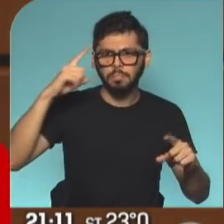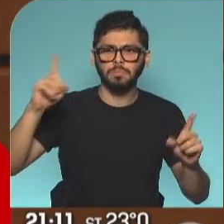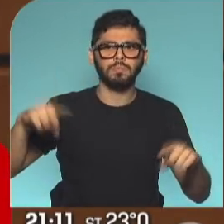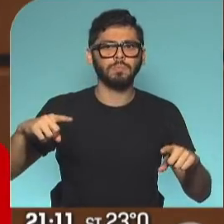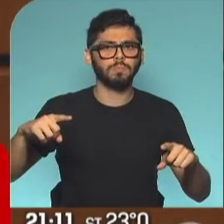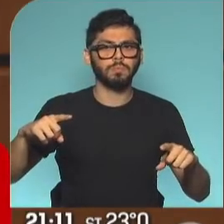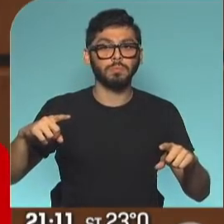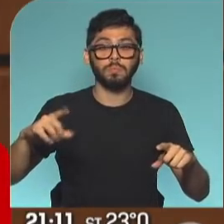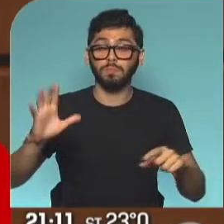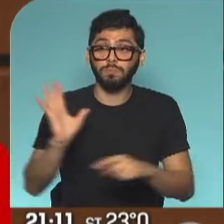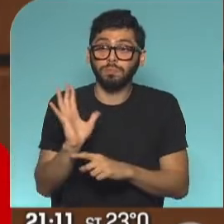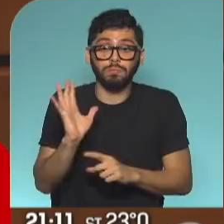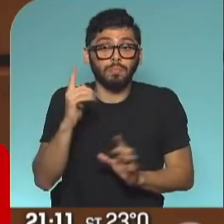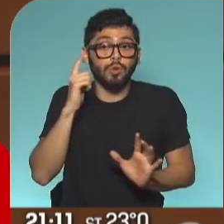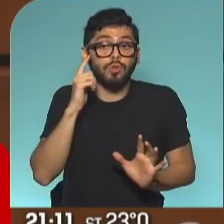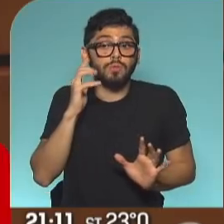absolutamente inesperado.